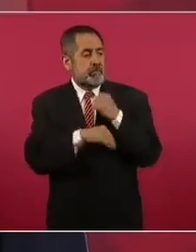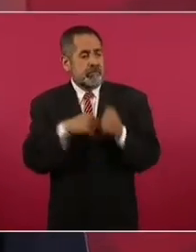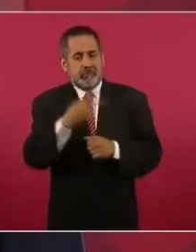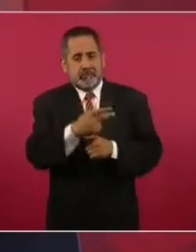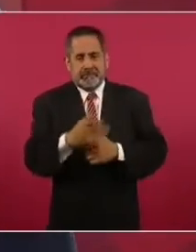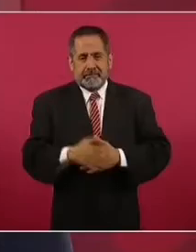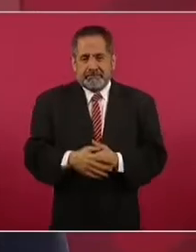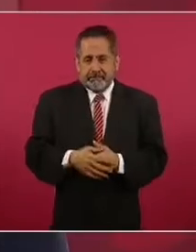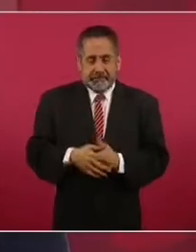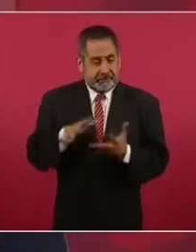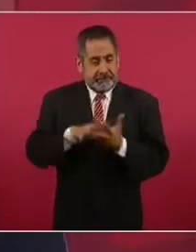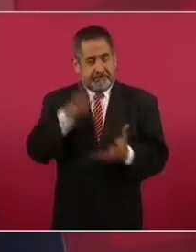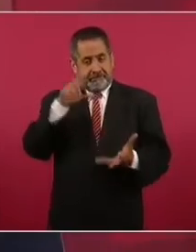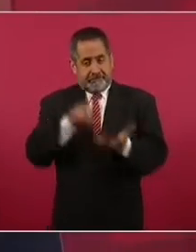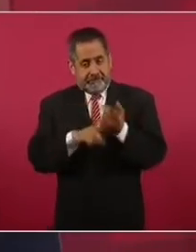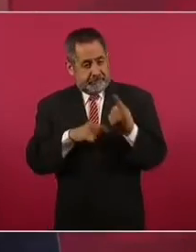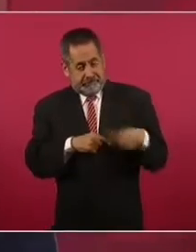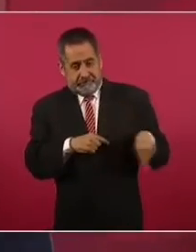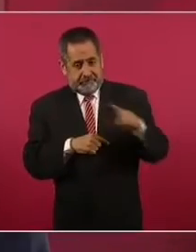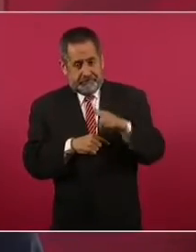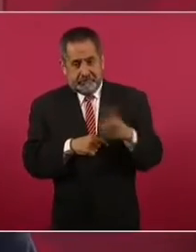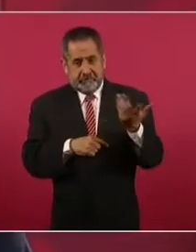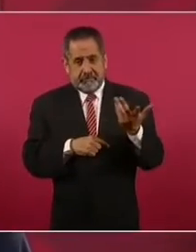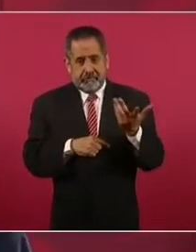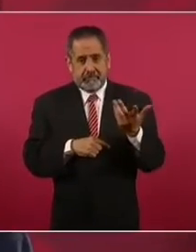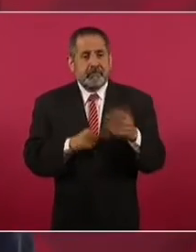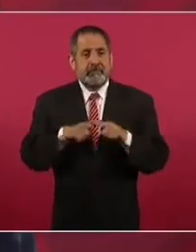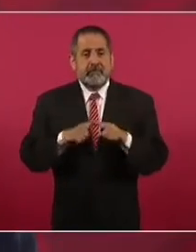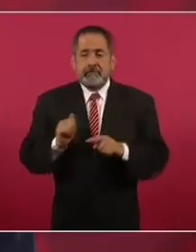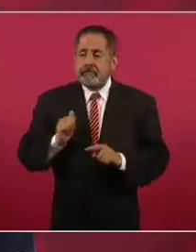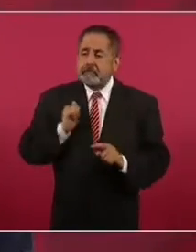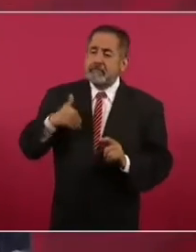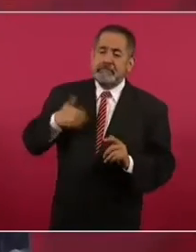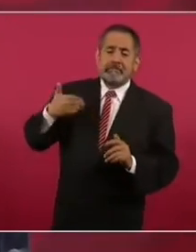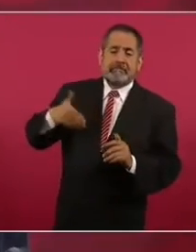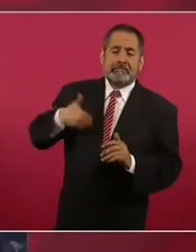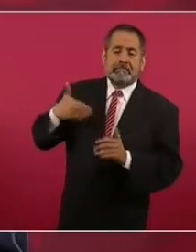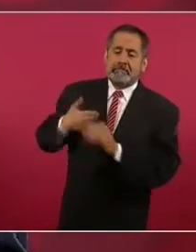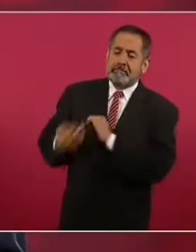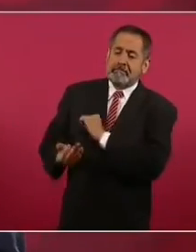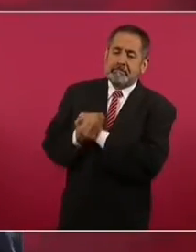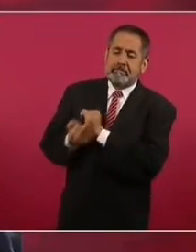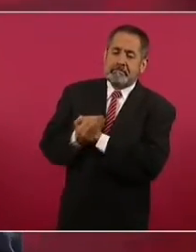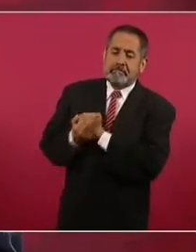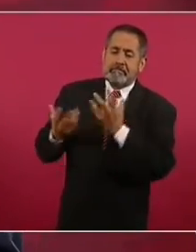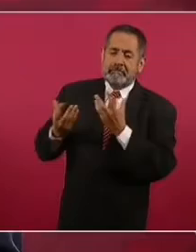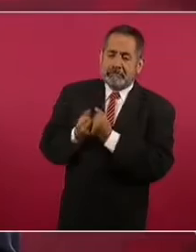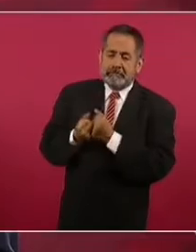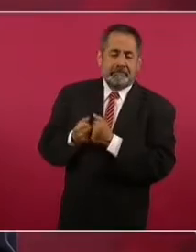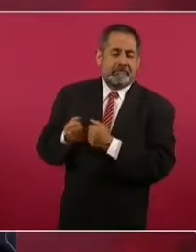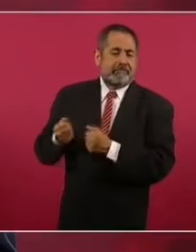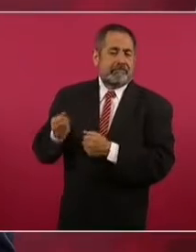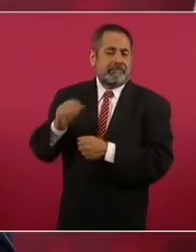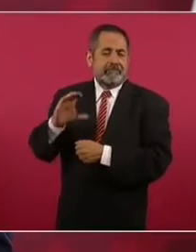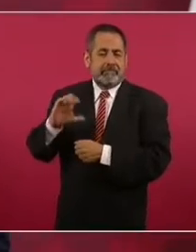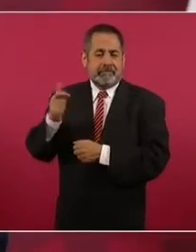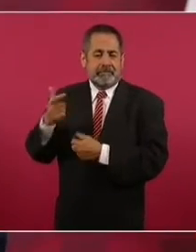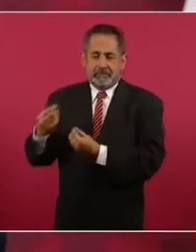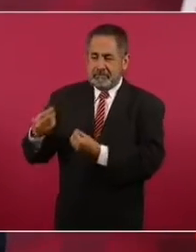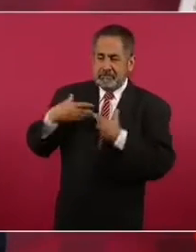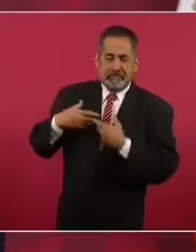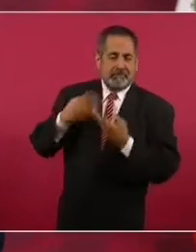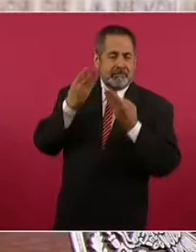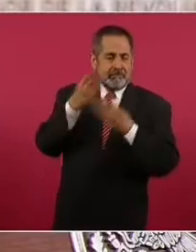$48,000 millones. Y la mayoría de ellos se había beneficiado o con un banco o con